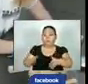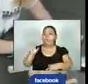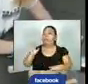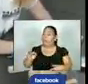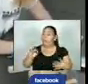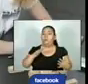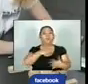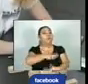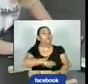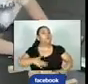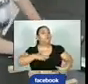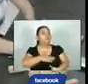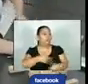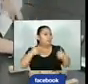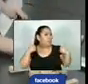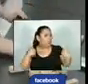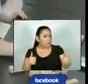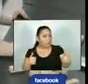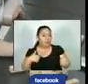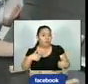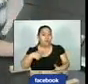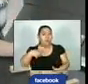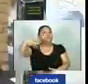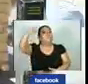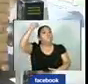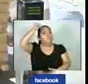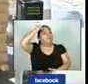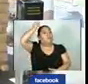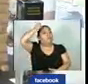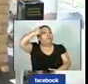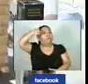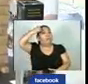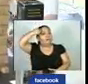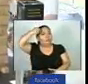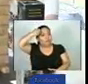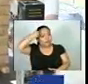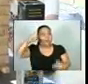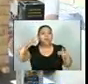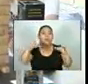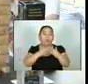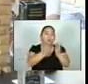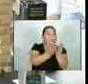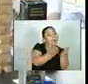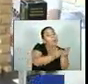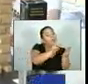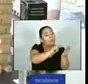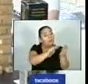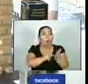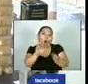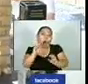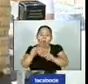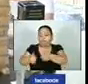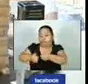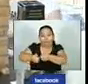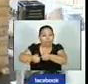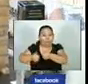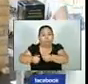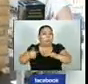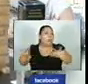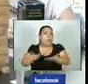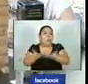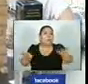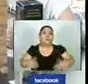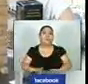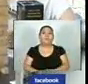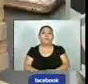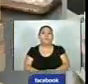conocimiento donde yo he podido aumentar mi conocimiento ya con los libros también, o sea, desastresarme un poco con los videojuegos y con todos los juegos de mesa que